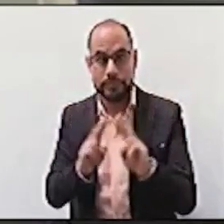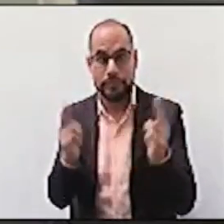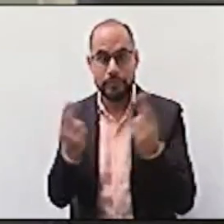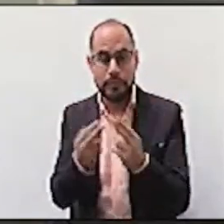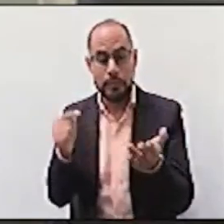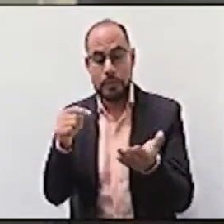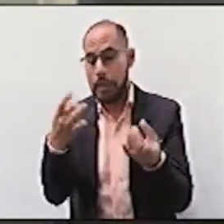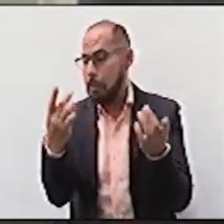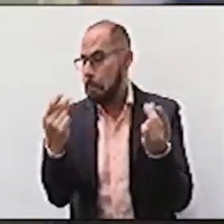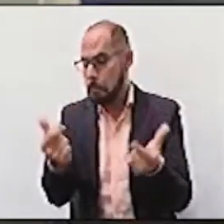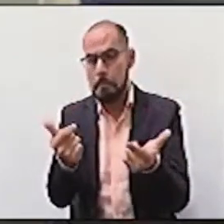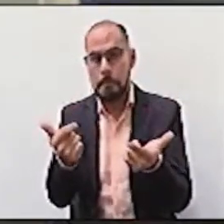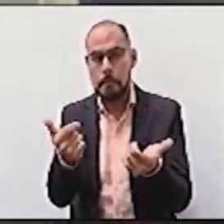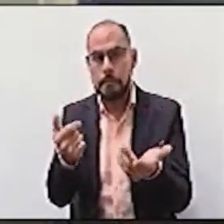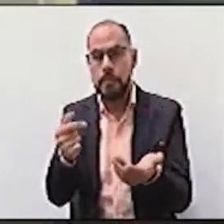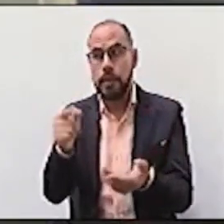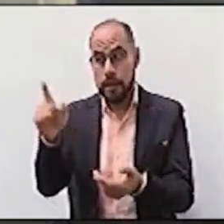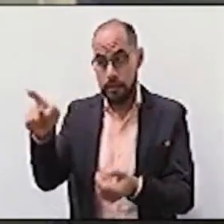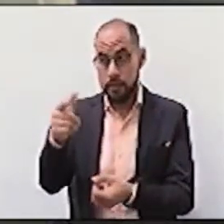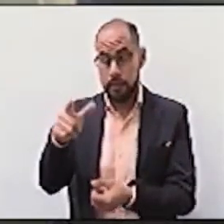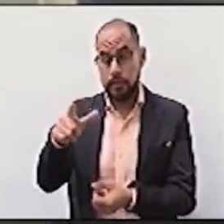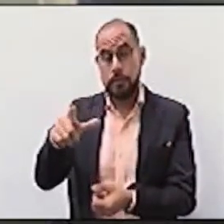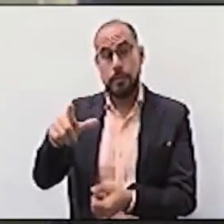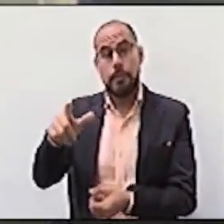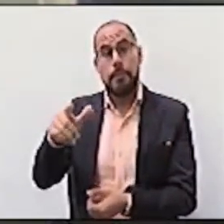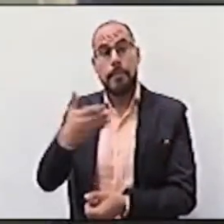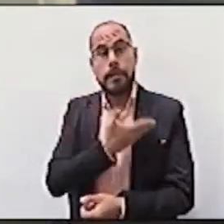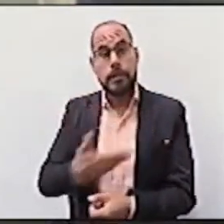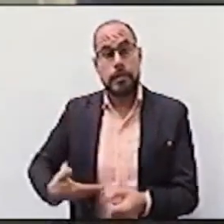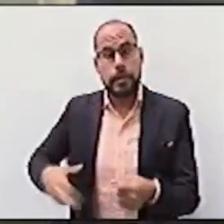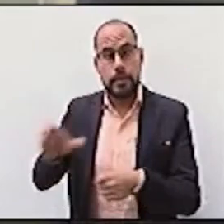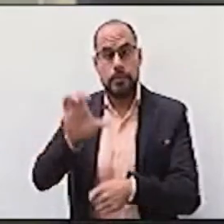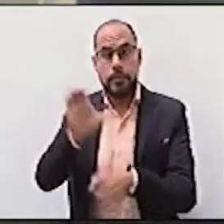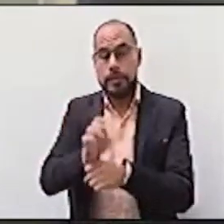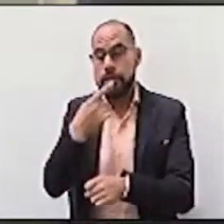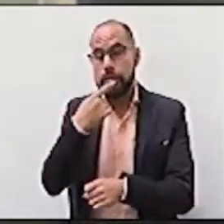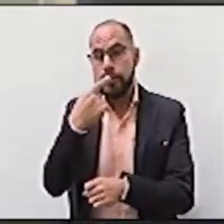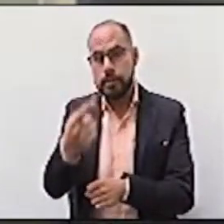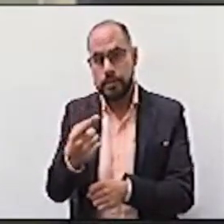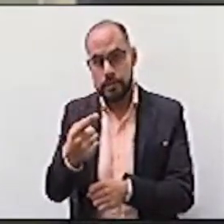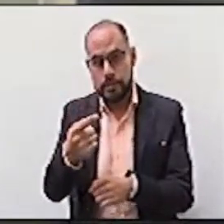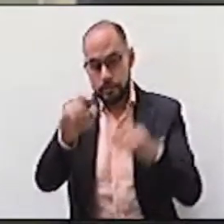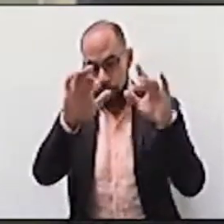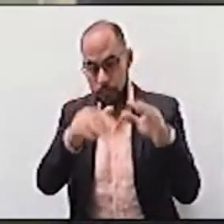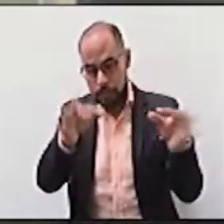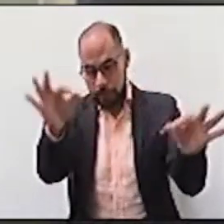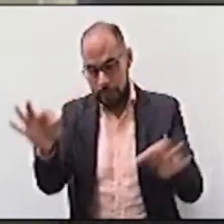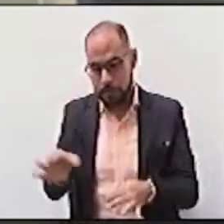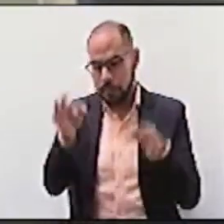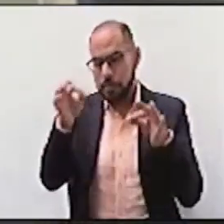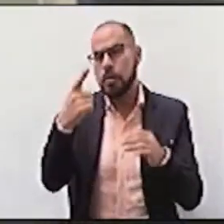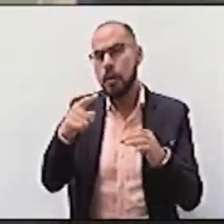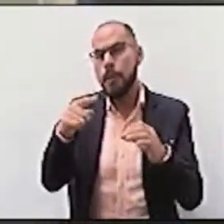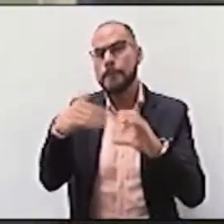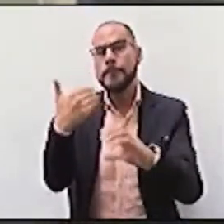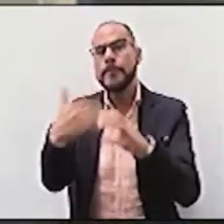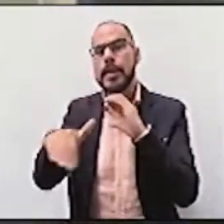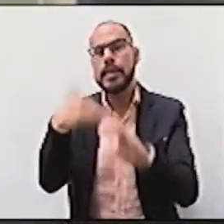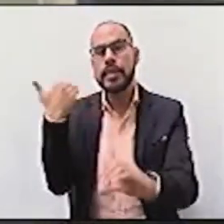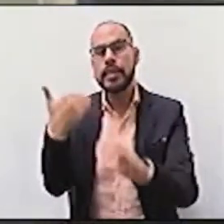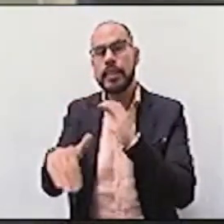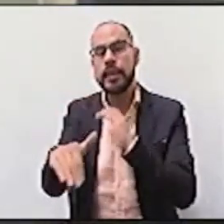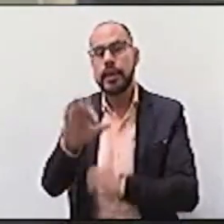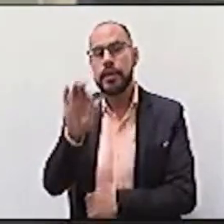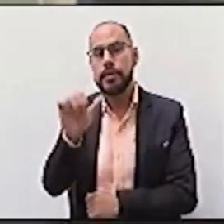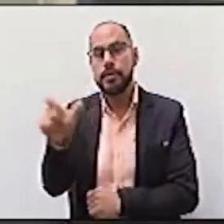minuta y ni siquiera esperaban que físicamente llegara el documento. Prestos